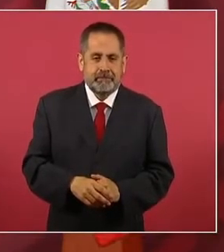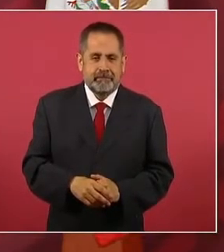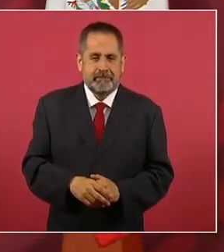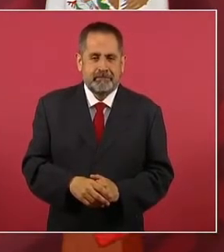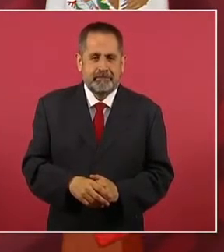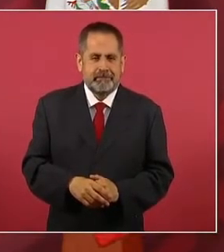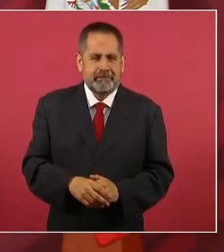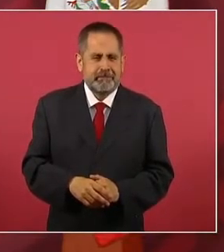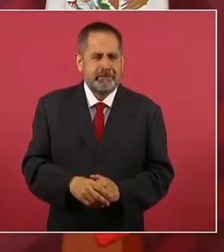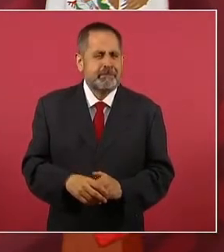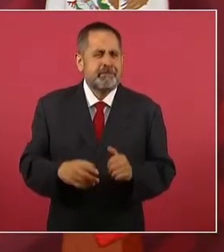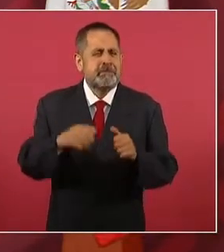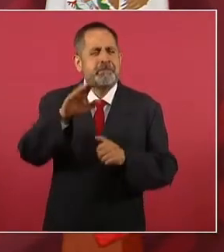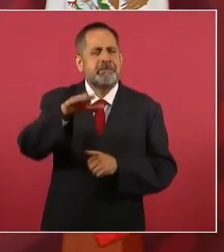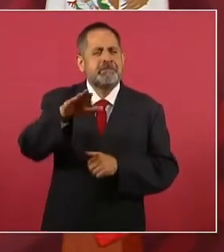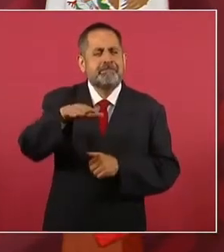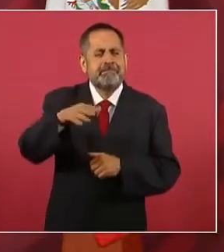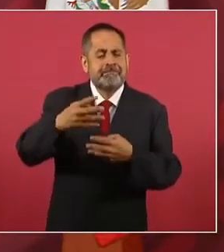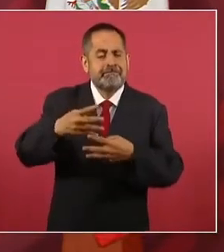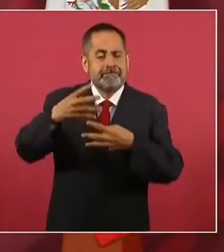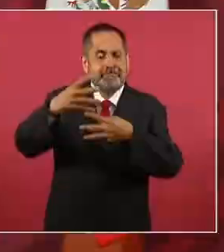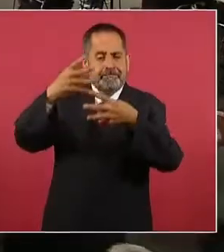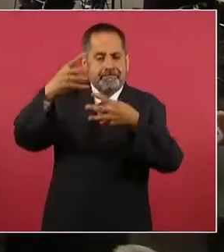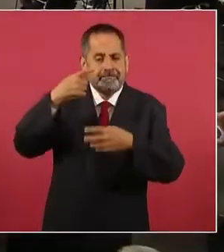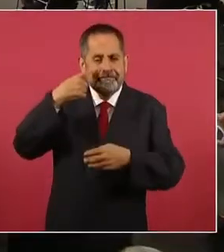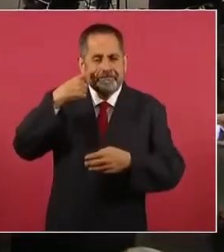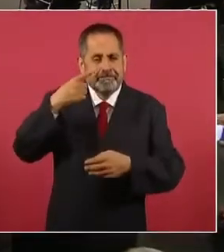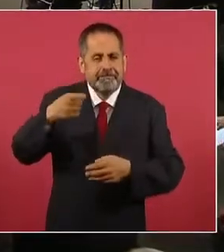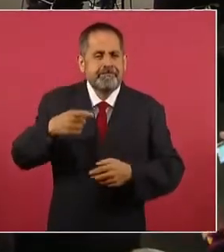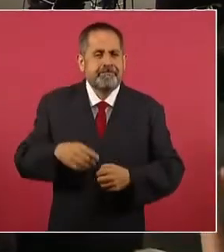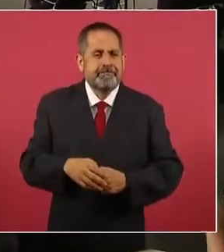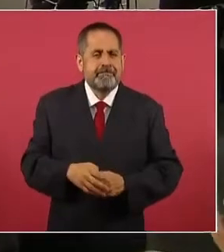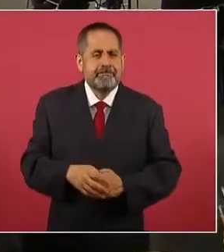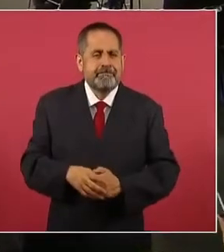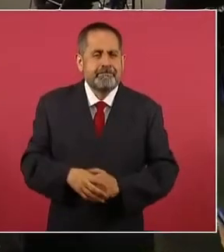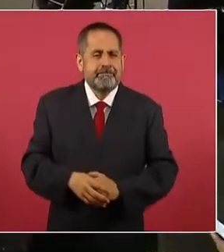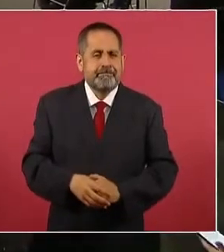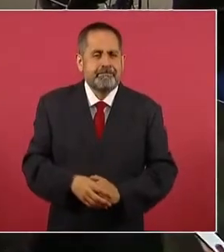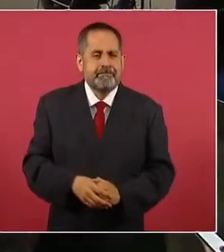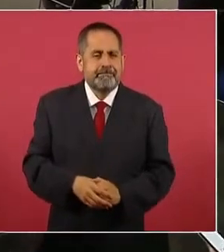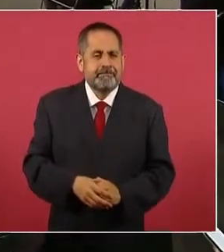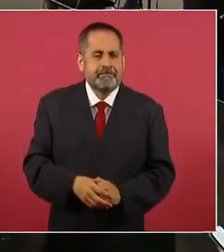¿Y cuál es la primera? A ver, bájale. La primera.